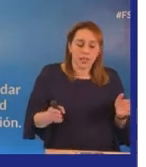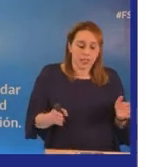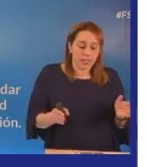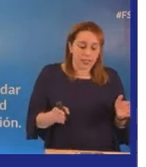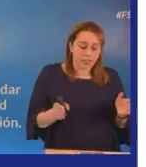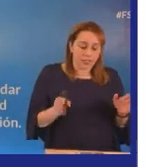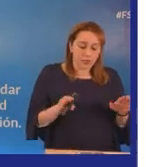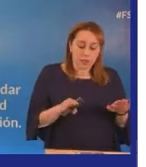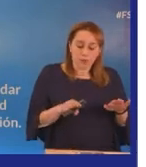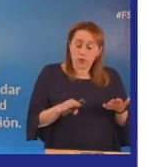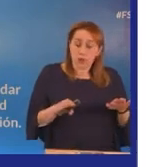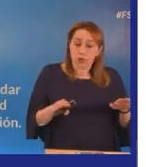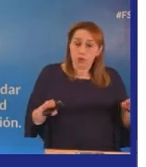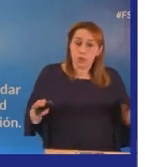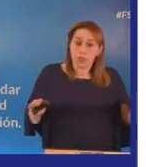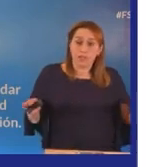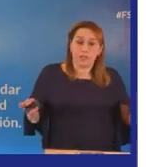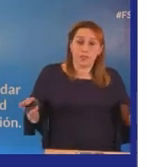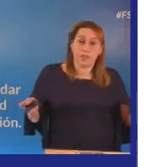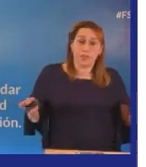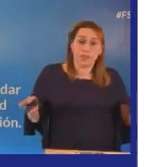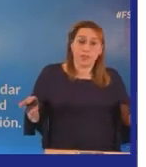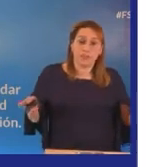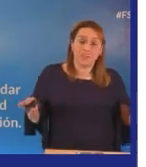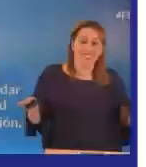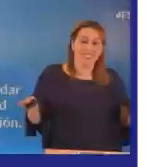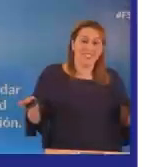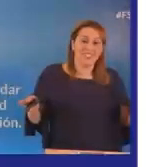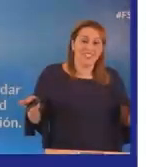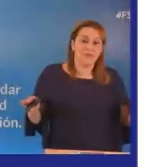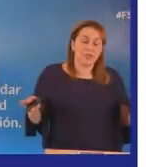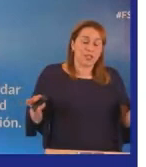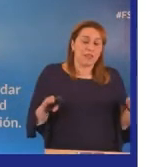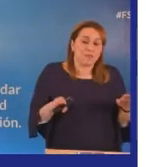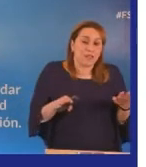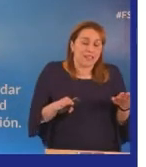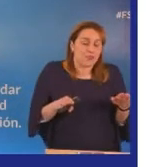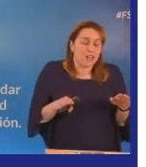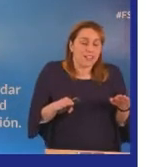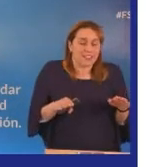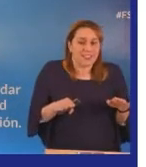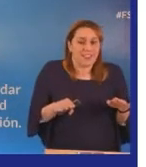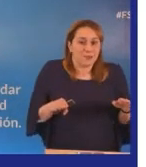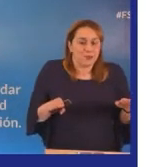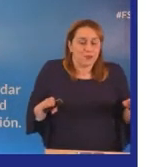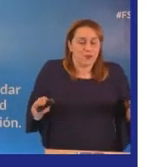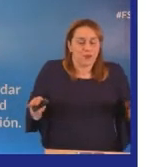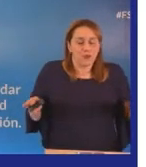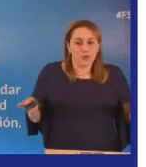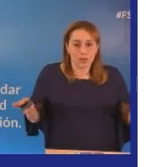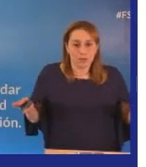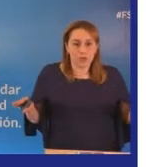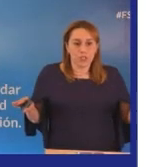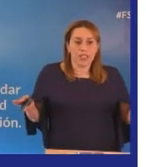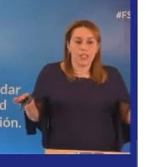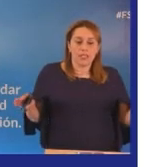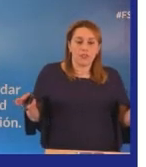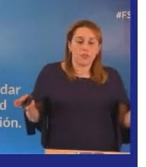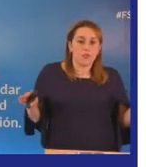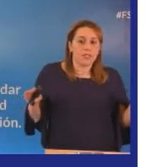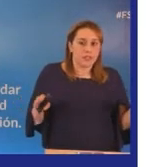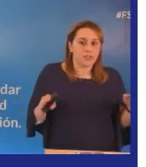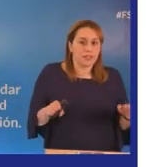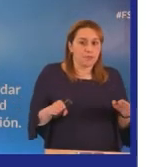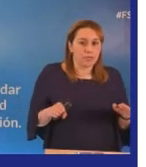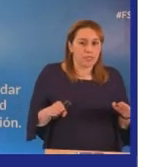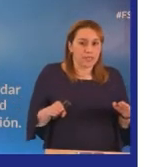tenemos que usamos todos los cubiertos, ¿sí? Porque hay hogares que tienen protocolo y los usamos, y eso